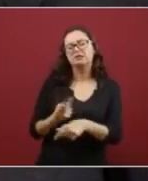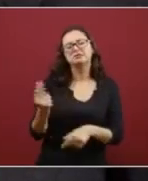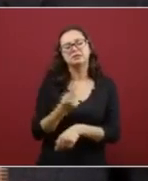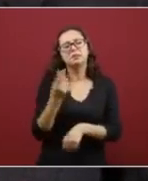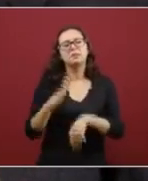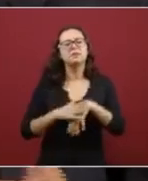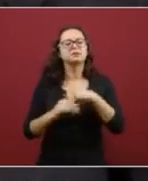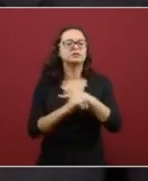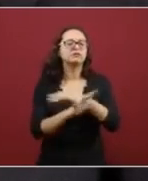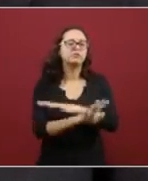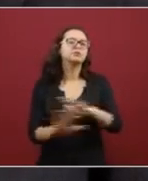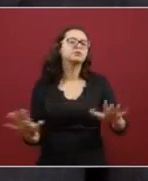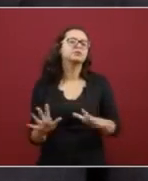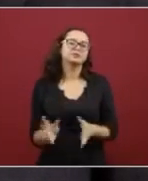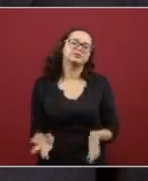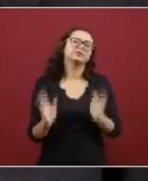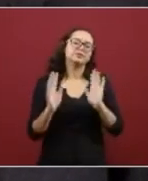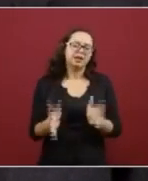y se aclaró